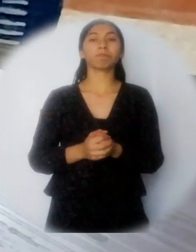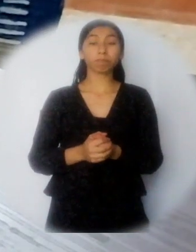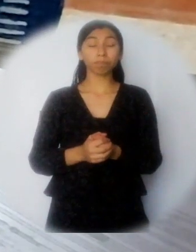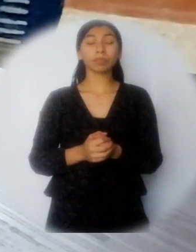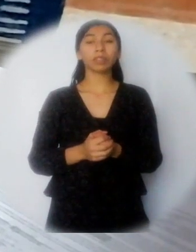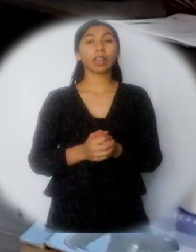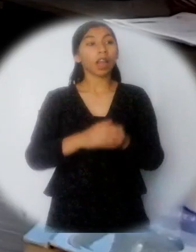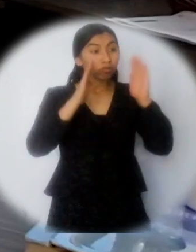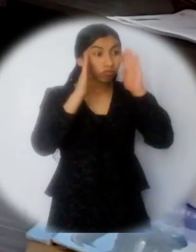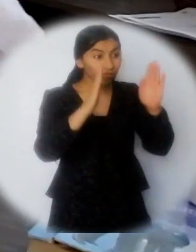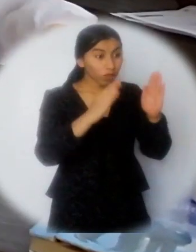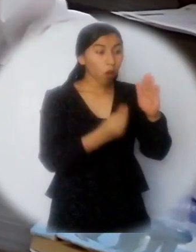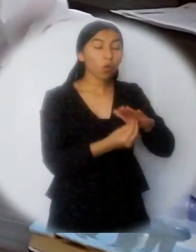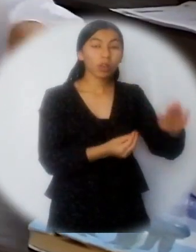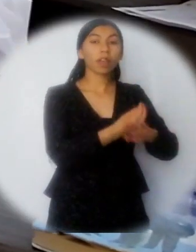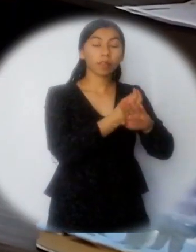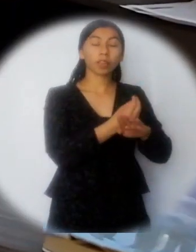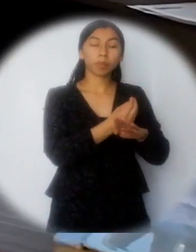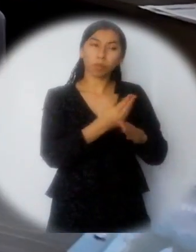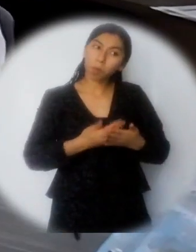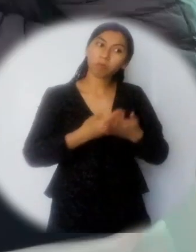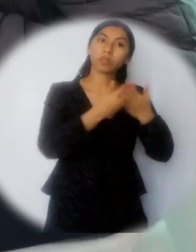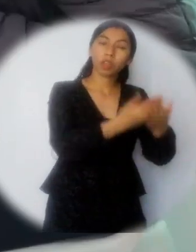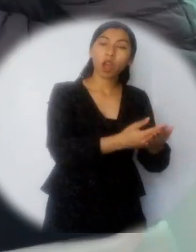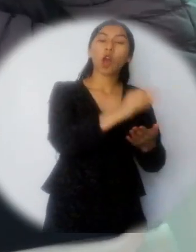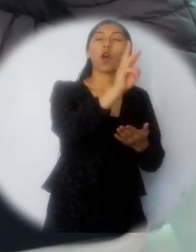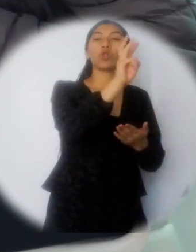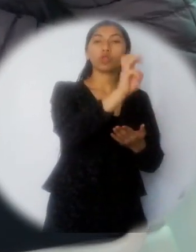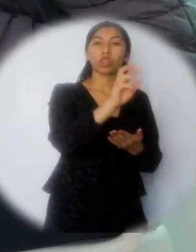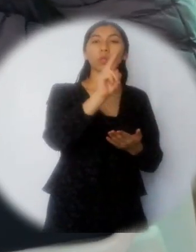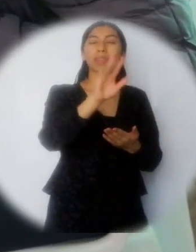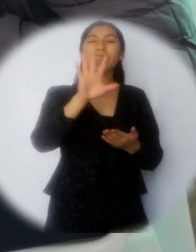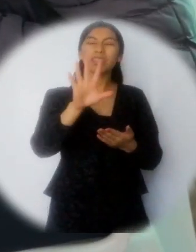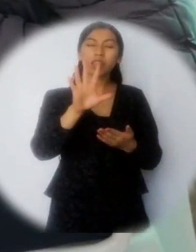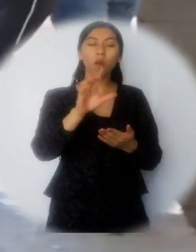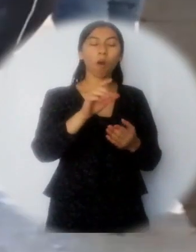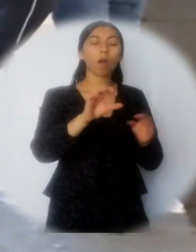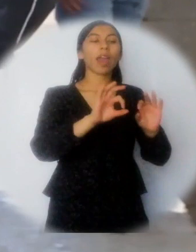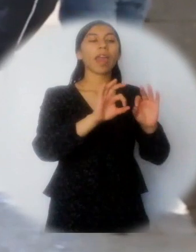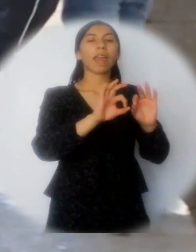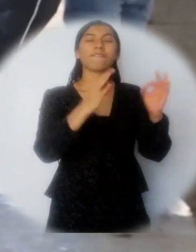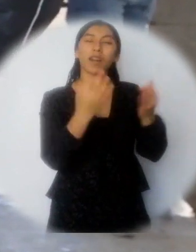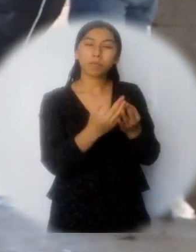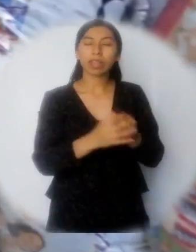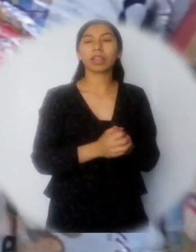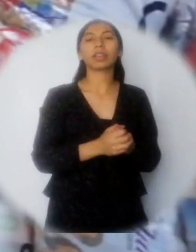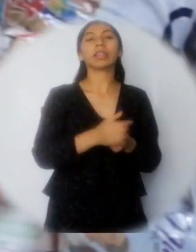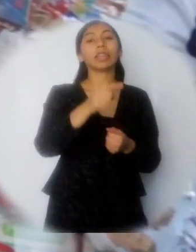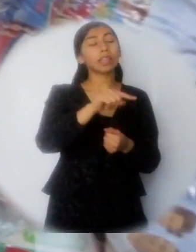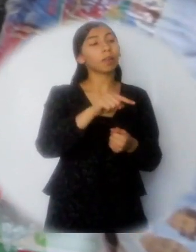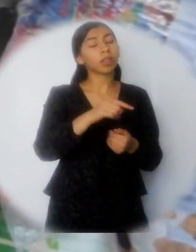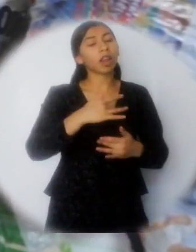el mecanismo de dinero, la entidad ha beneficiado a 877 hogares por recursos superiores a los 1.000 millones de pesos y